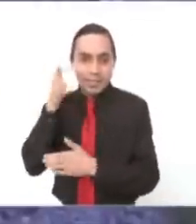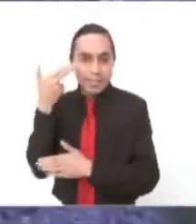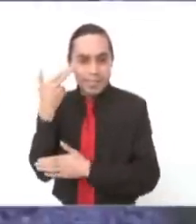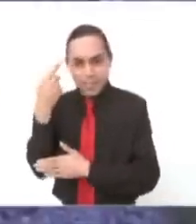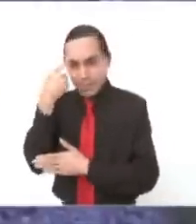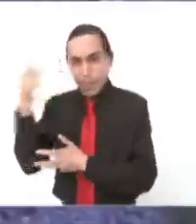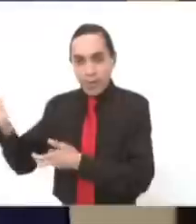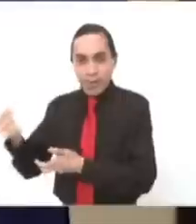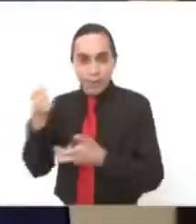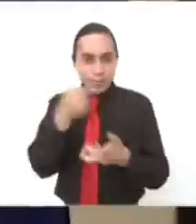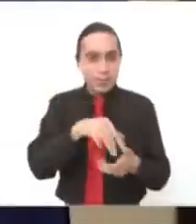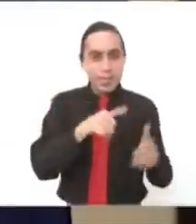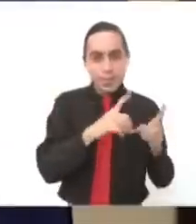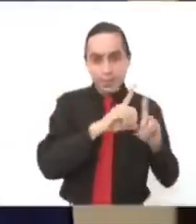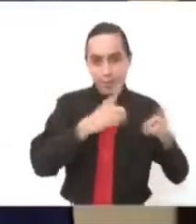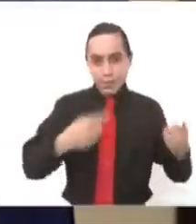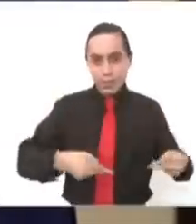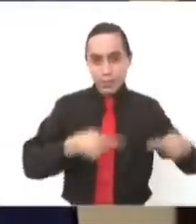negocios.